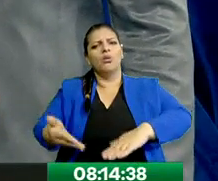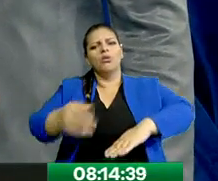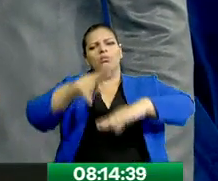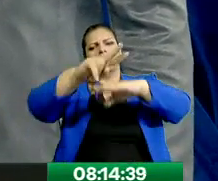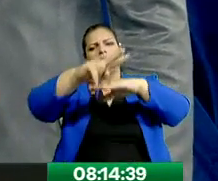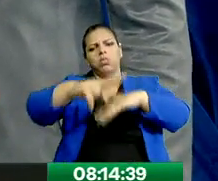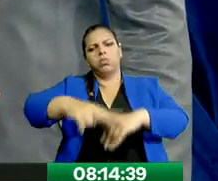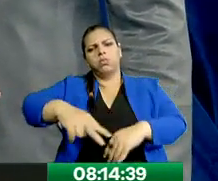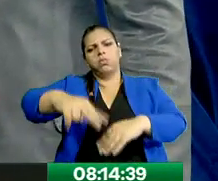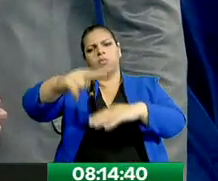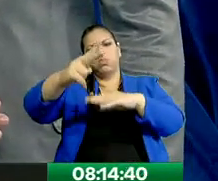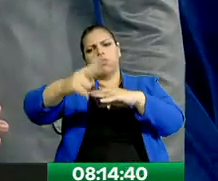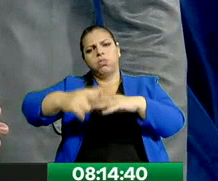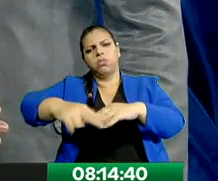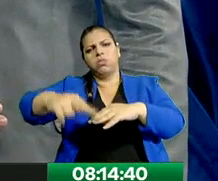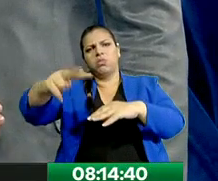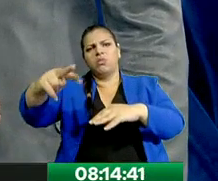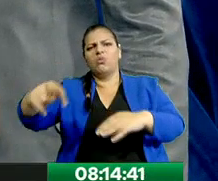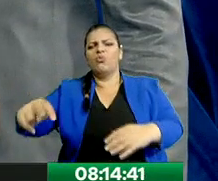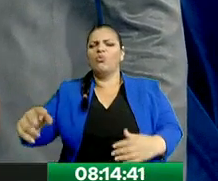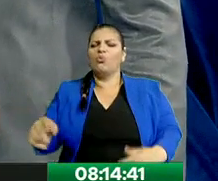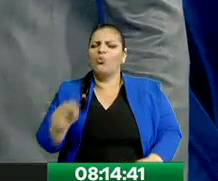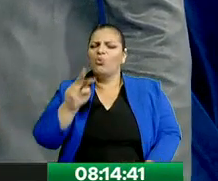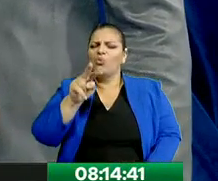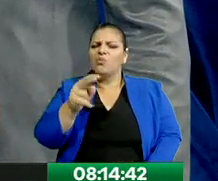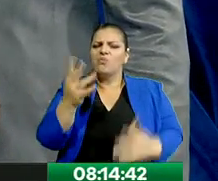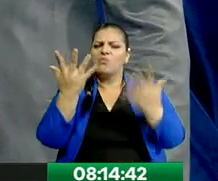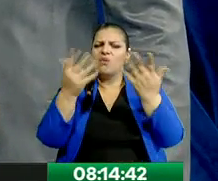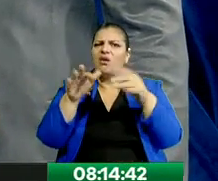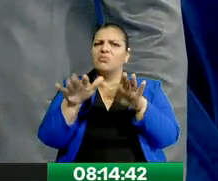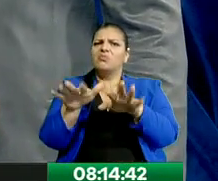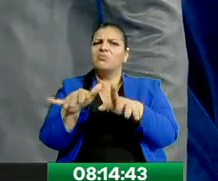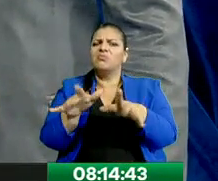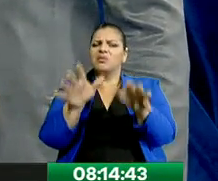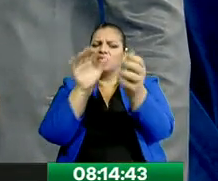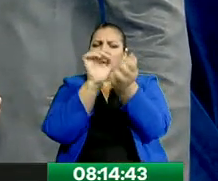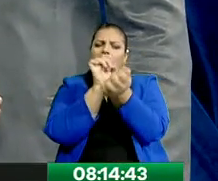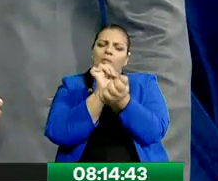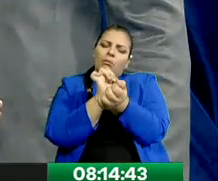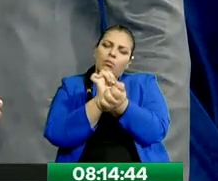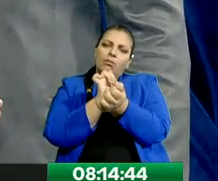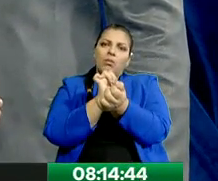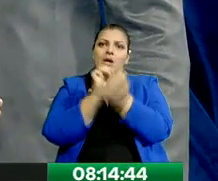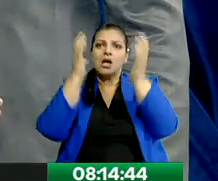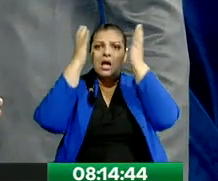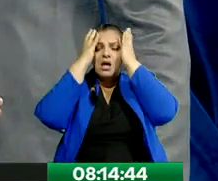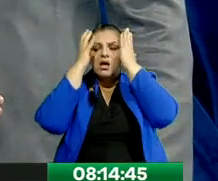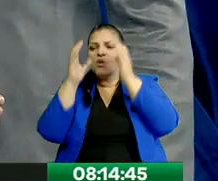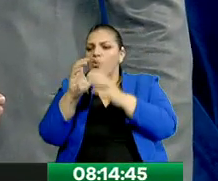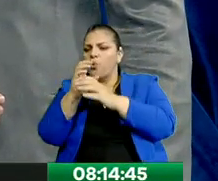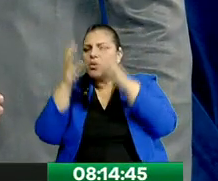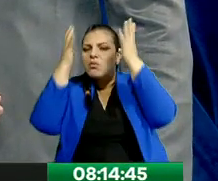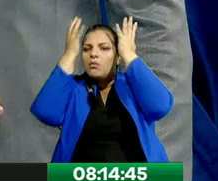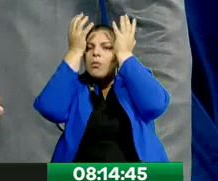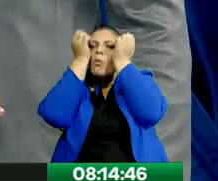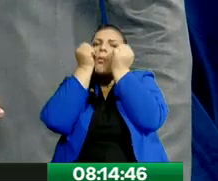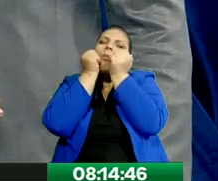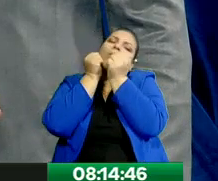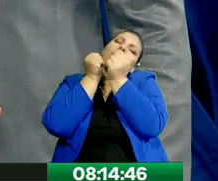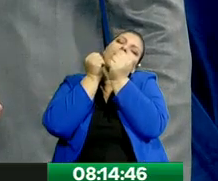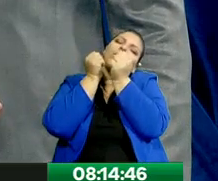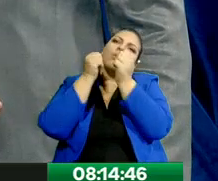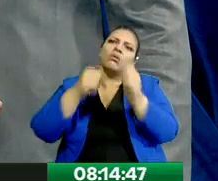de pies y manos y con una funda en la cabeza. La policía aisló a su expareja, también menor de edad, como el